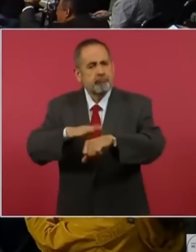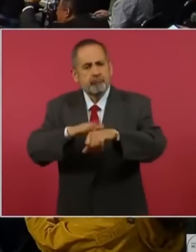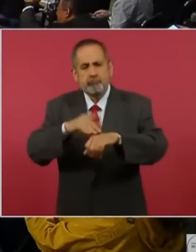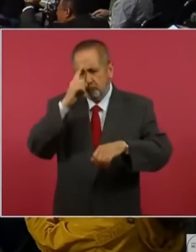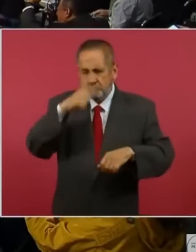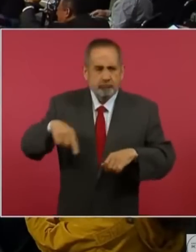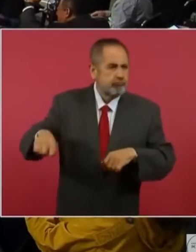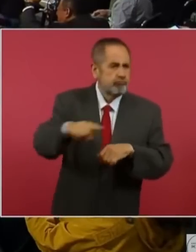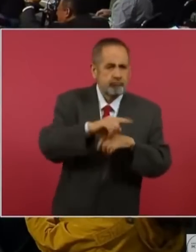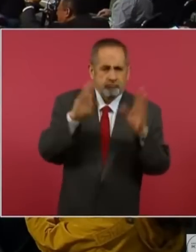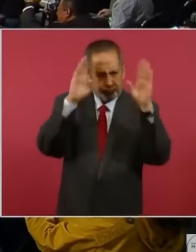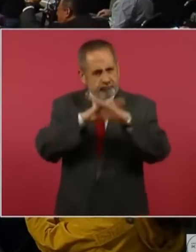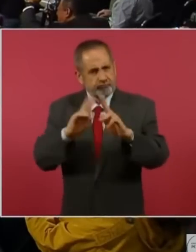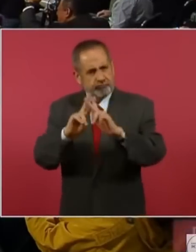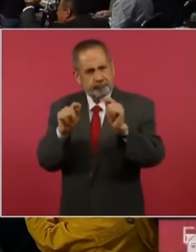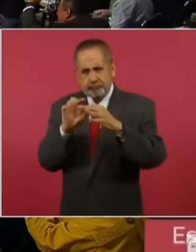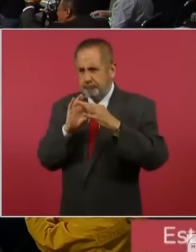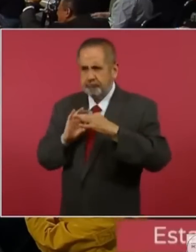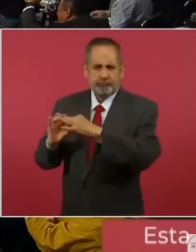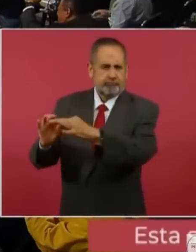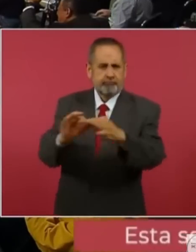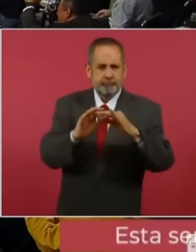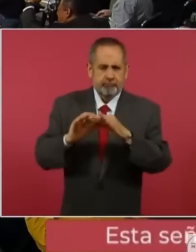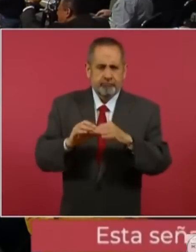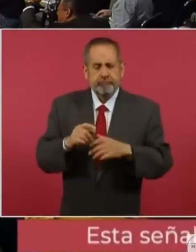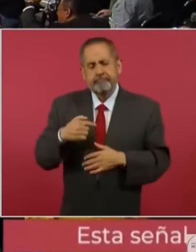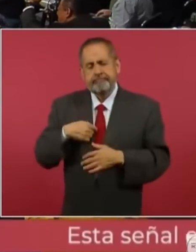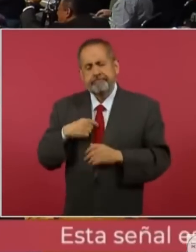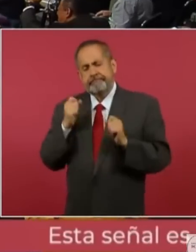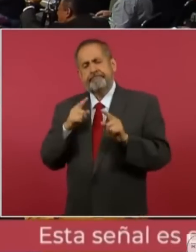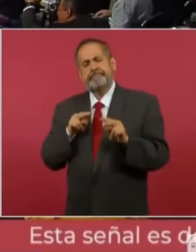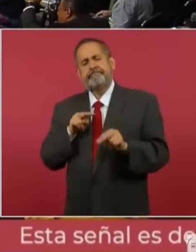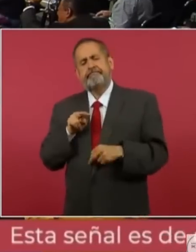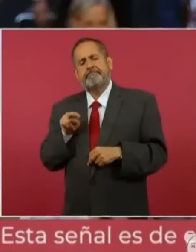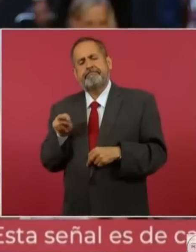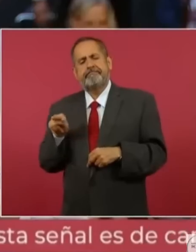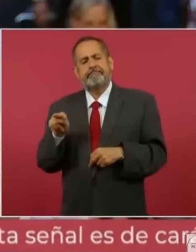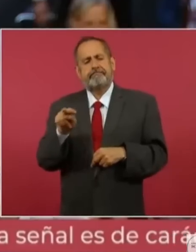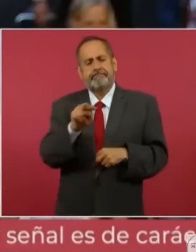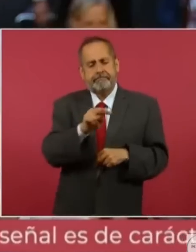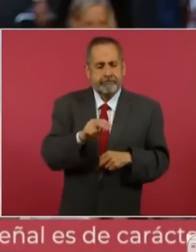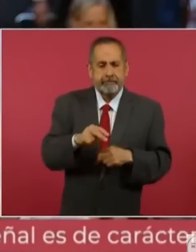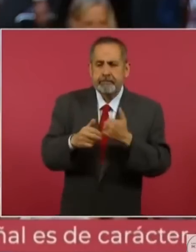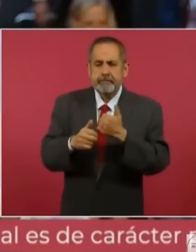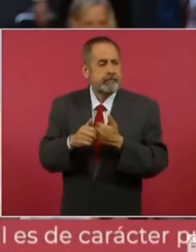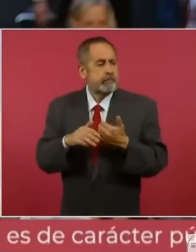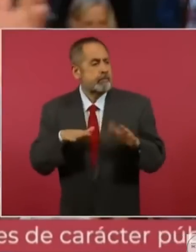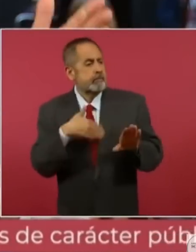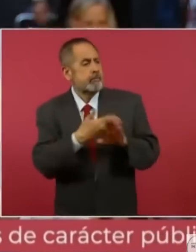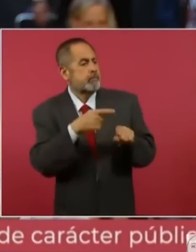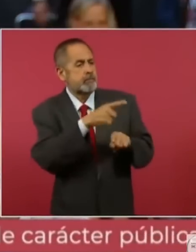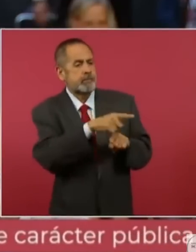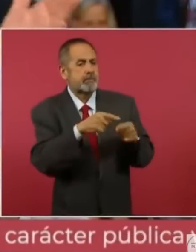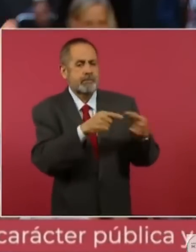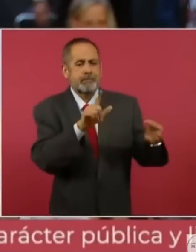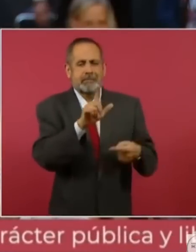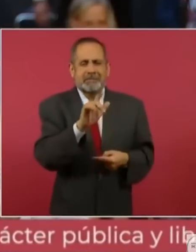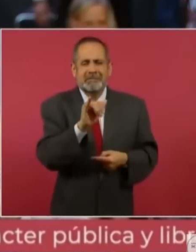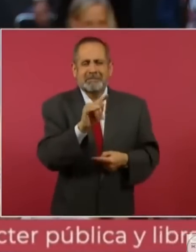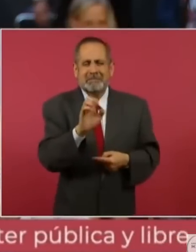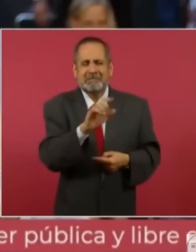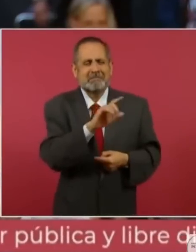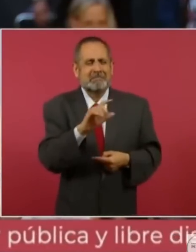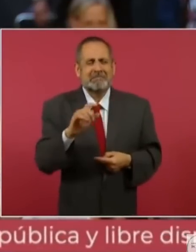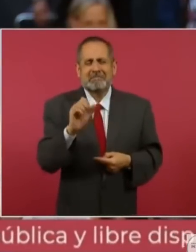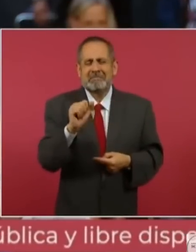la cordura. Yo he advertido desde hace meses que la gran batalla no será contra las Lili Telles y los Santiago